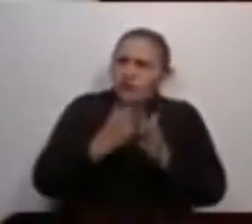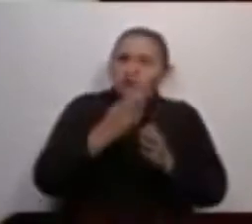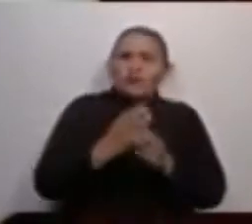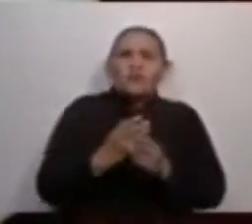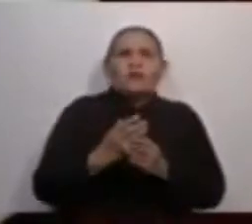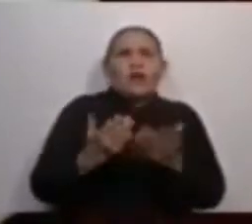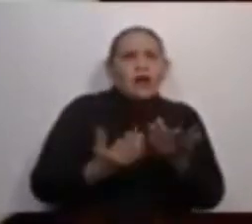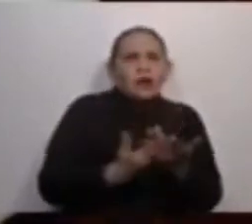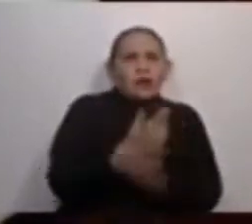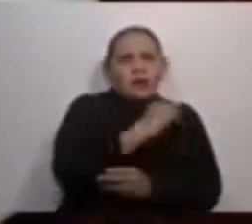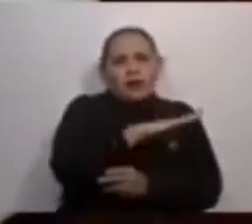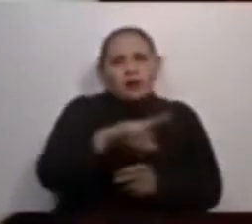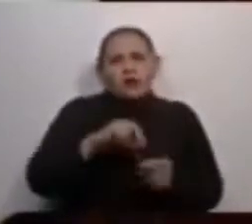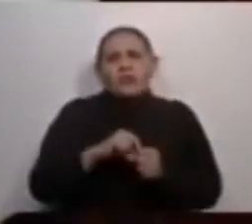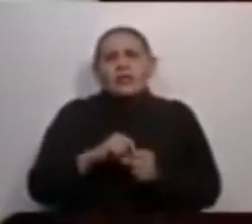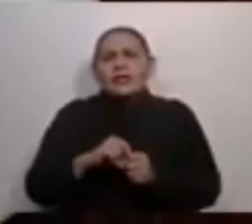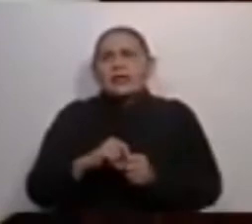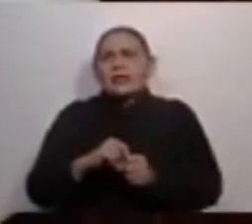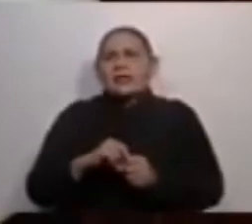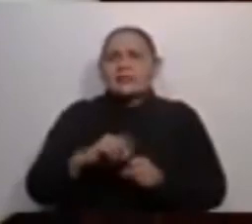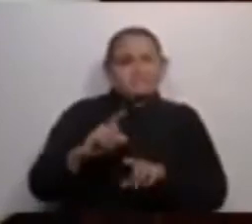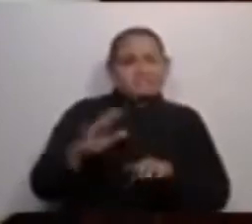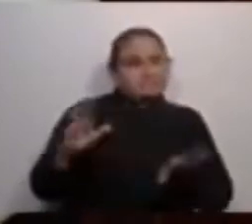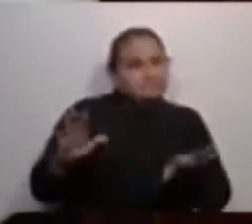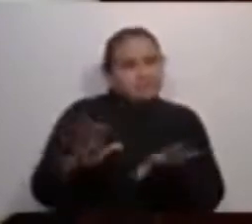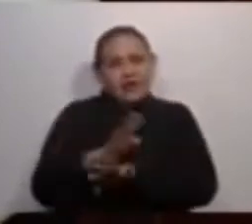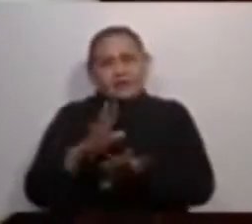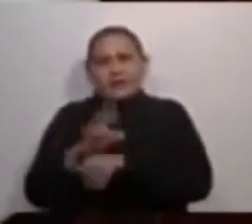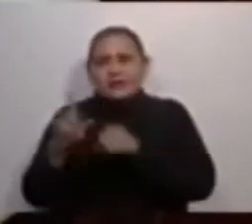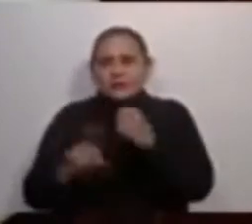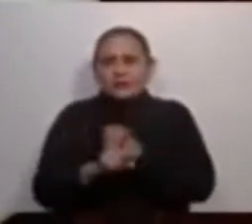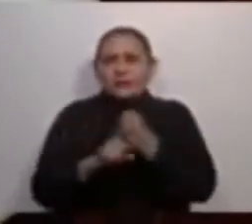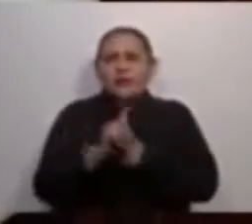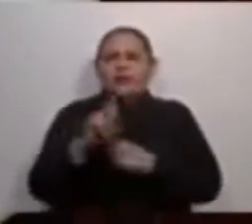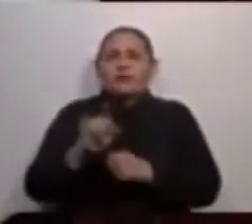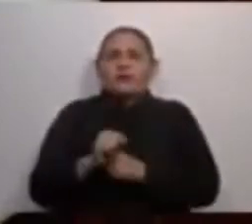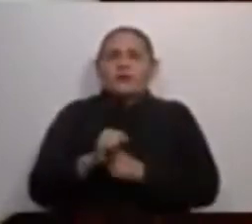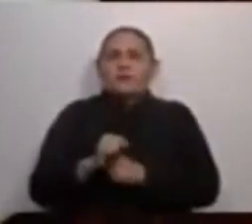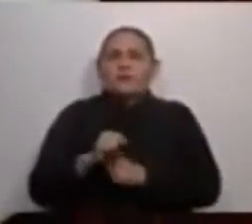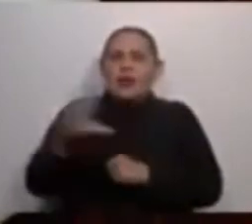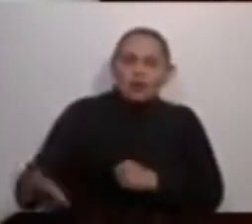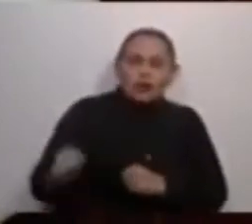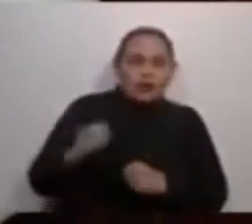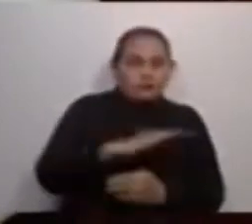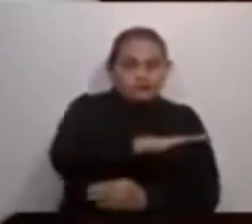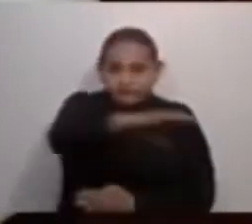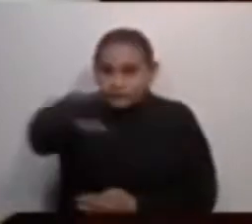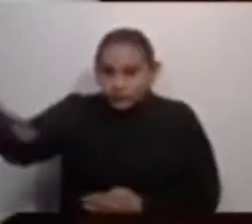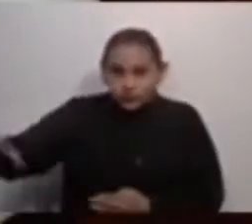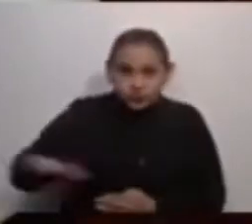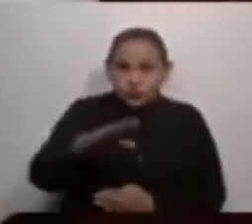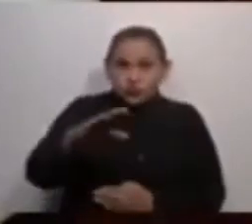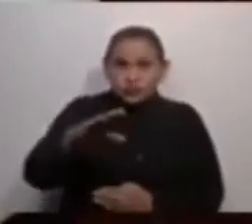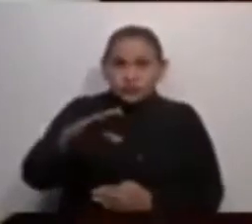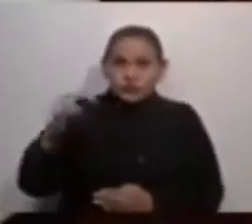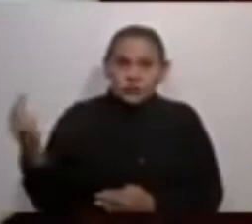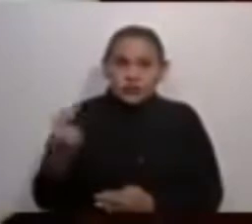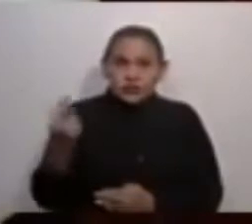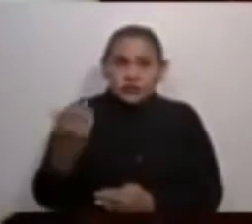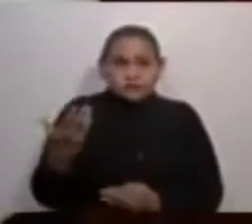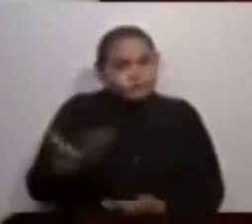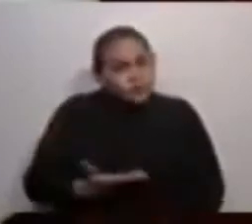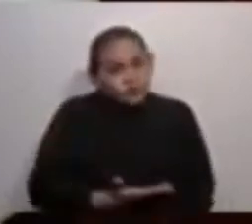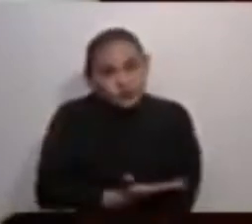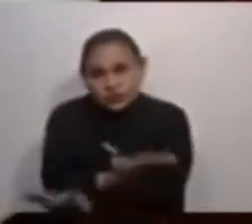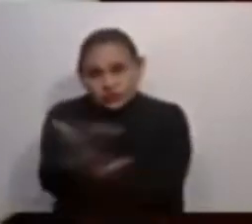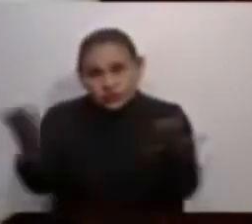que supere las carencias de la anterior. Para lograrlo, todos necesitamos de todos. Juntos